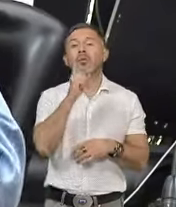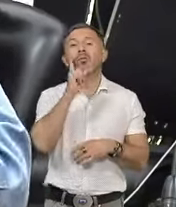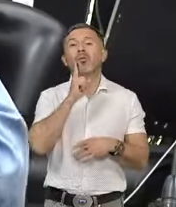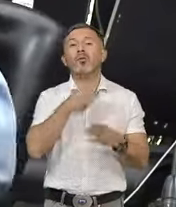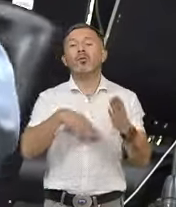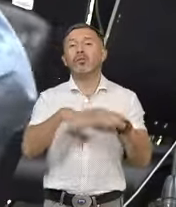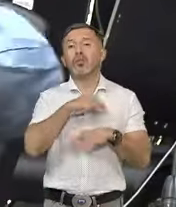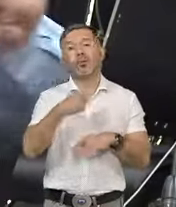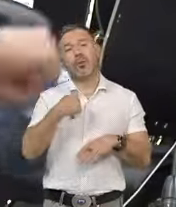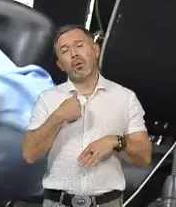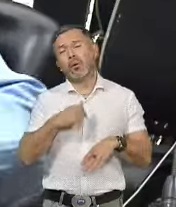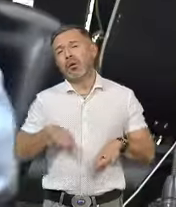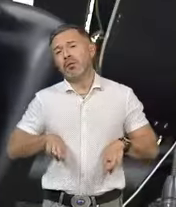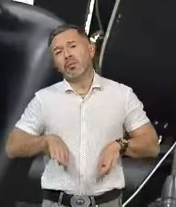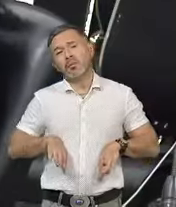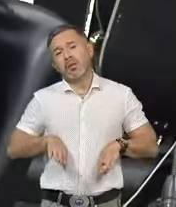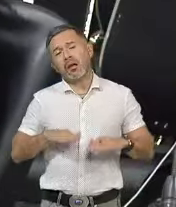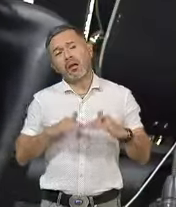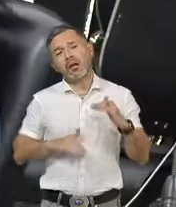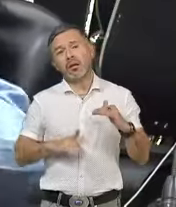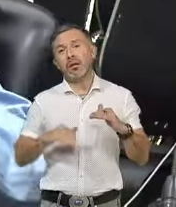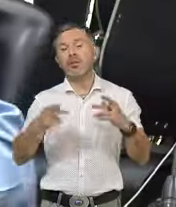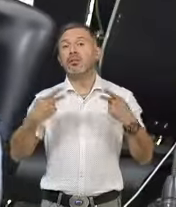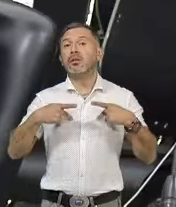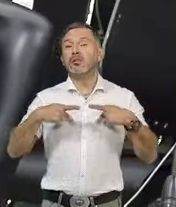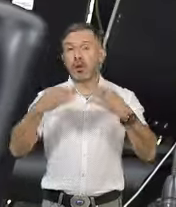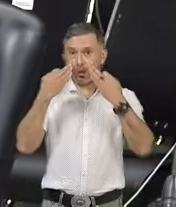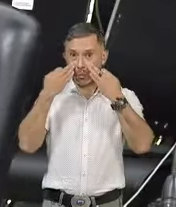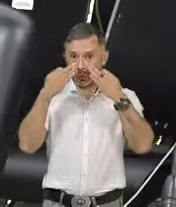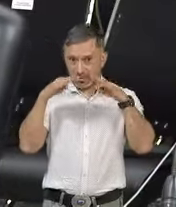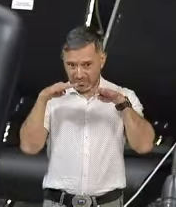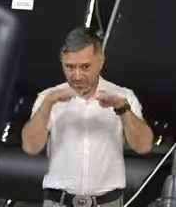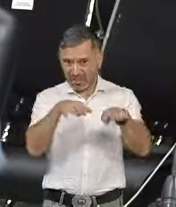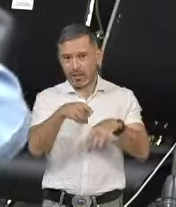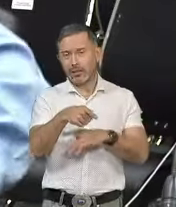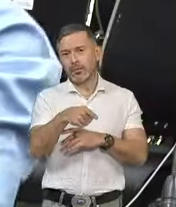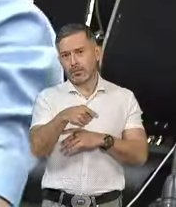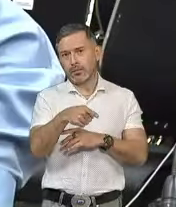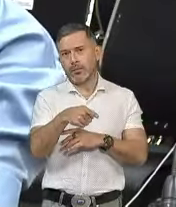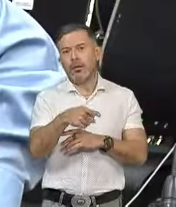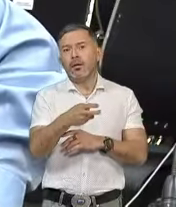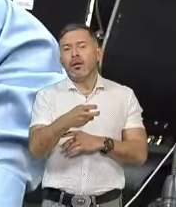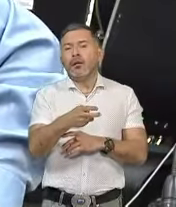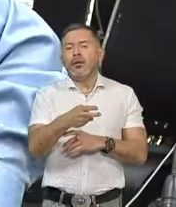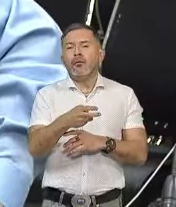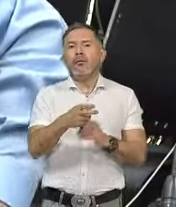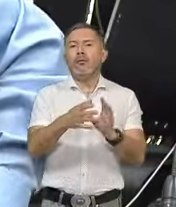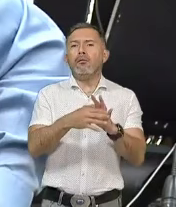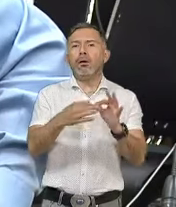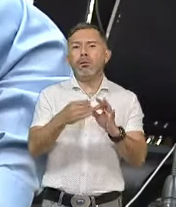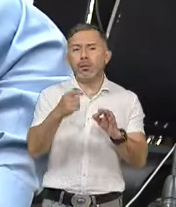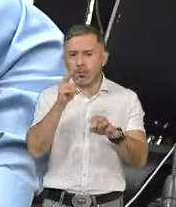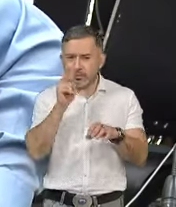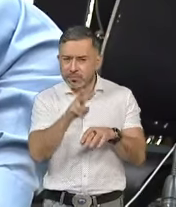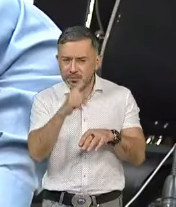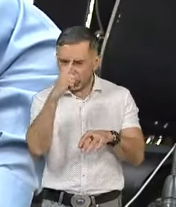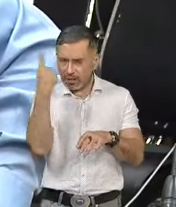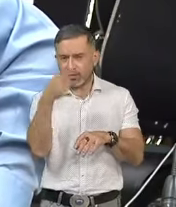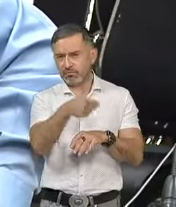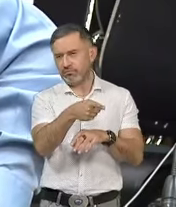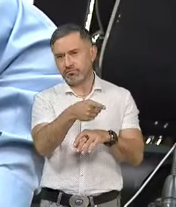en desventaja y todos los que miran objetivamente ven que está en